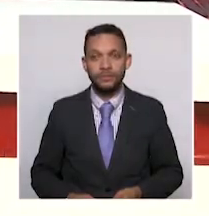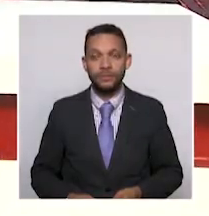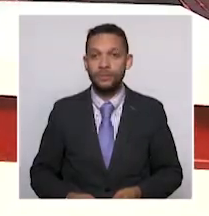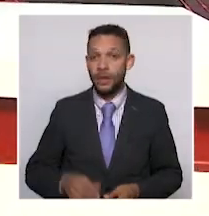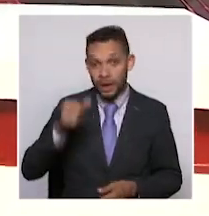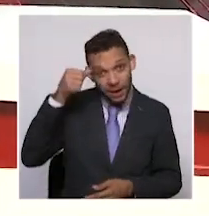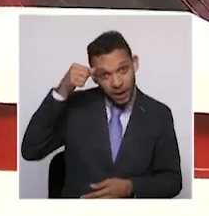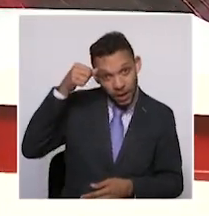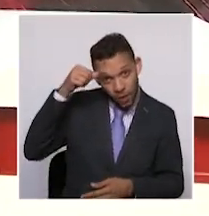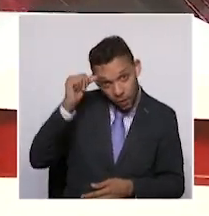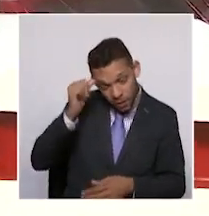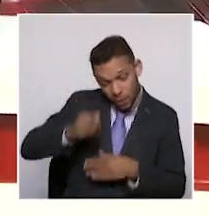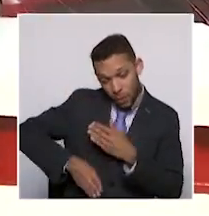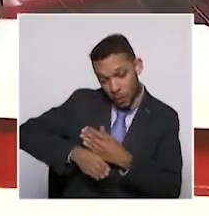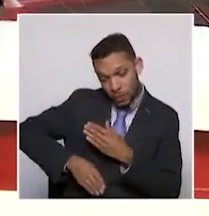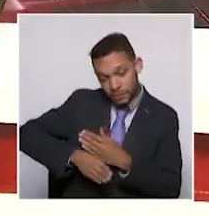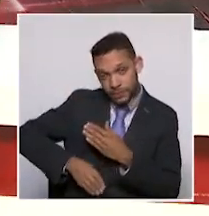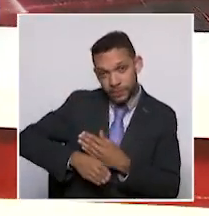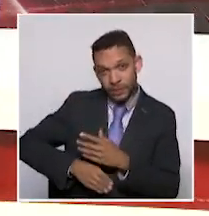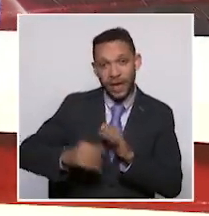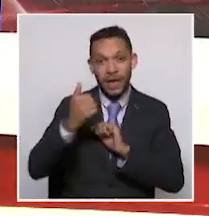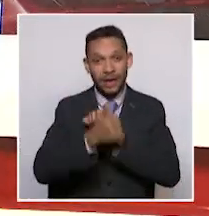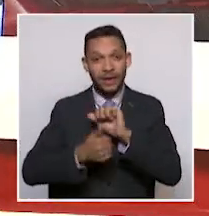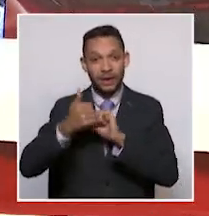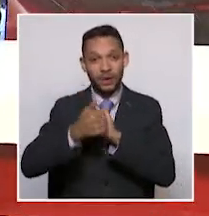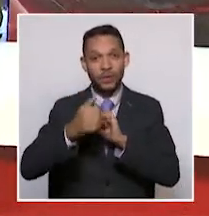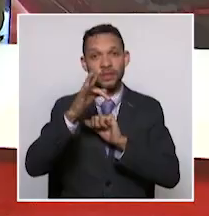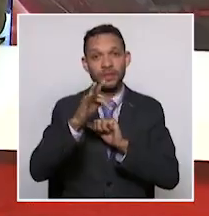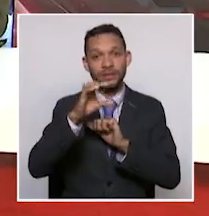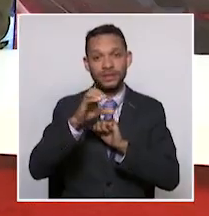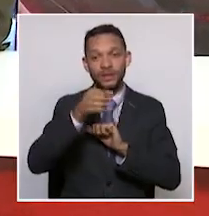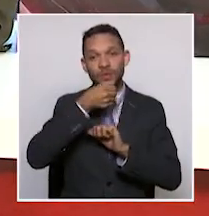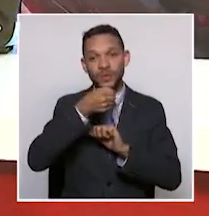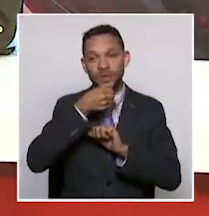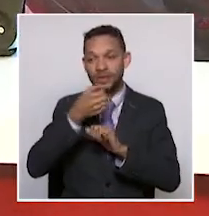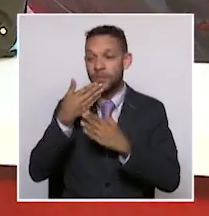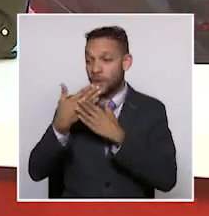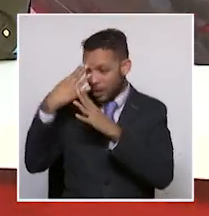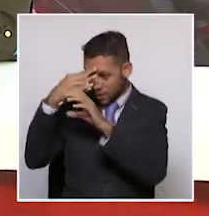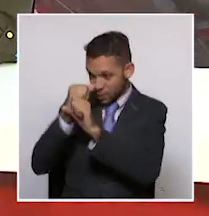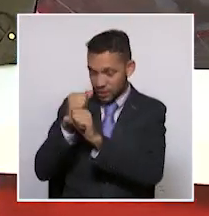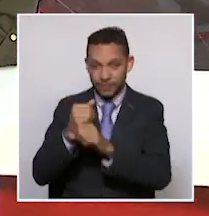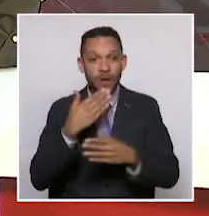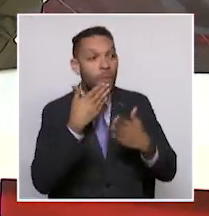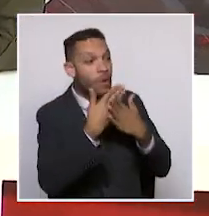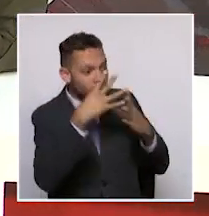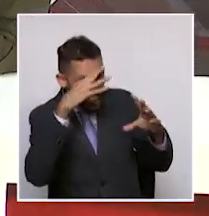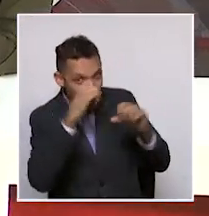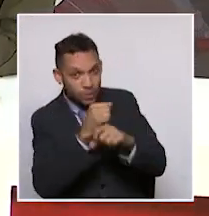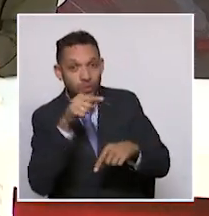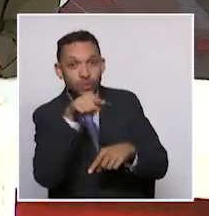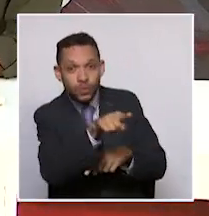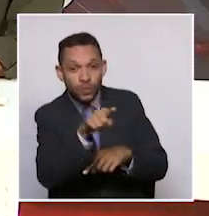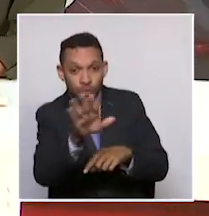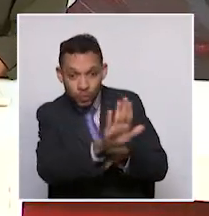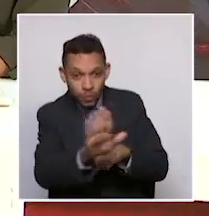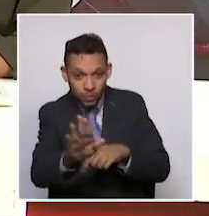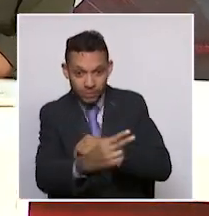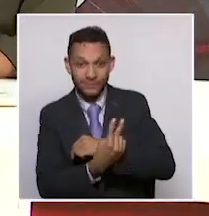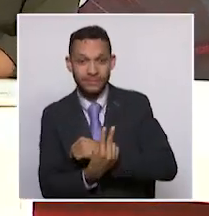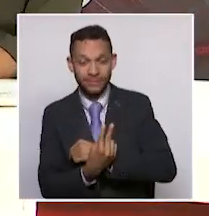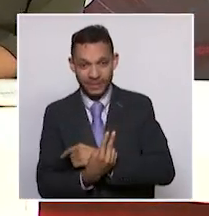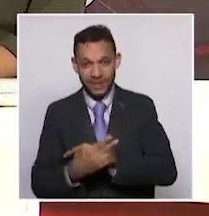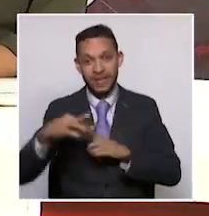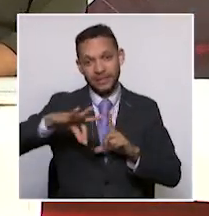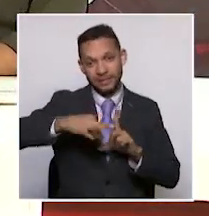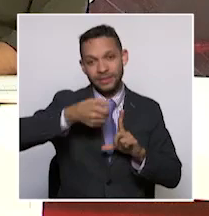Recuerde seguirnos en nuestras redes sociales, @TCNoticiasEje. Juan, muy buenas noches. Hola, Daniela, ¿qué tal? Buenas noches. Saludo para ti y para la gente que está, como siempre, sintonizada